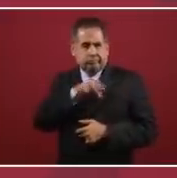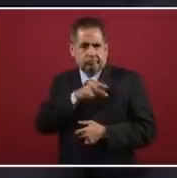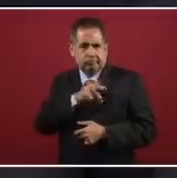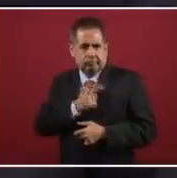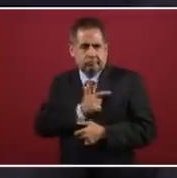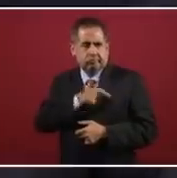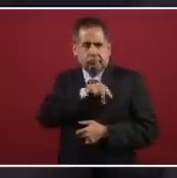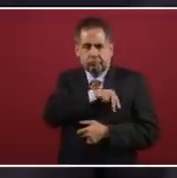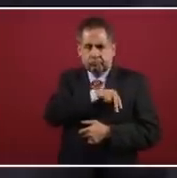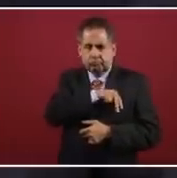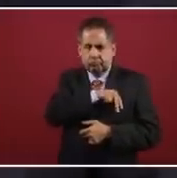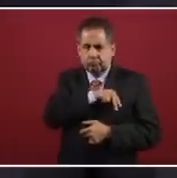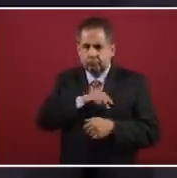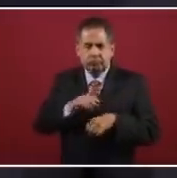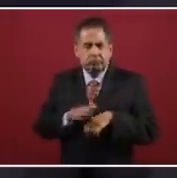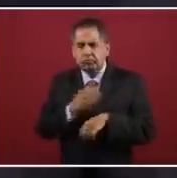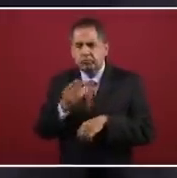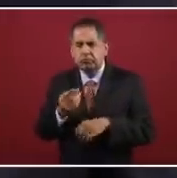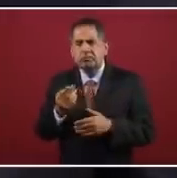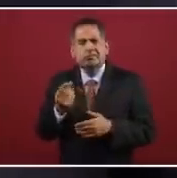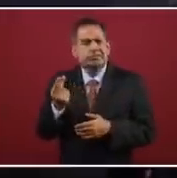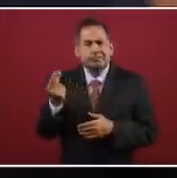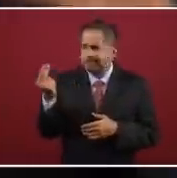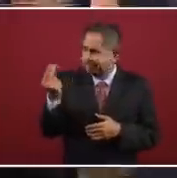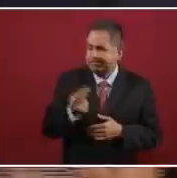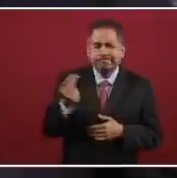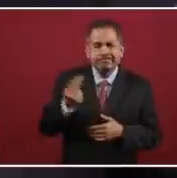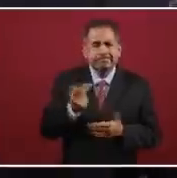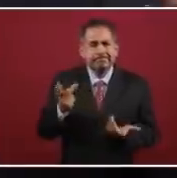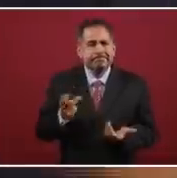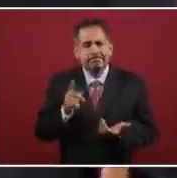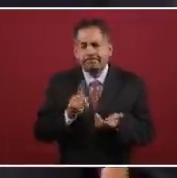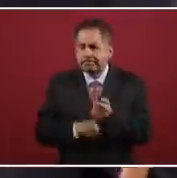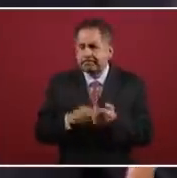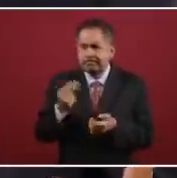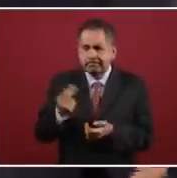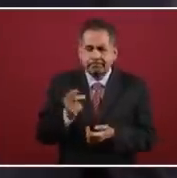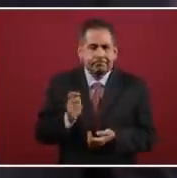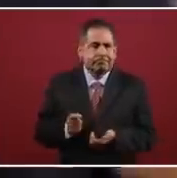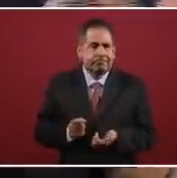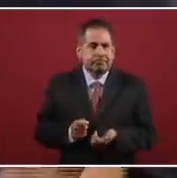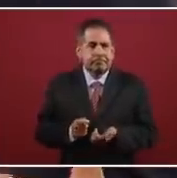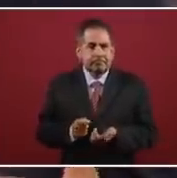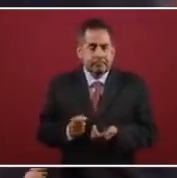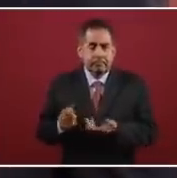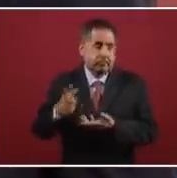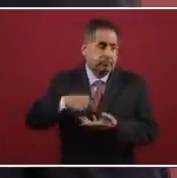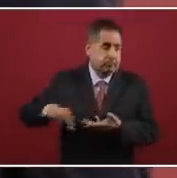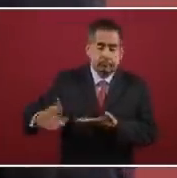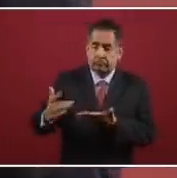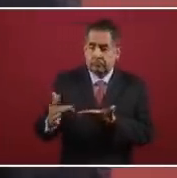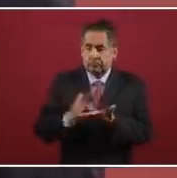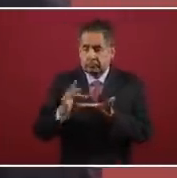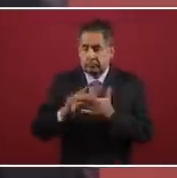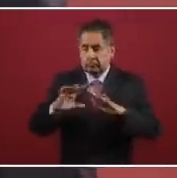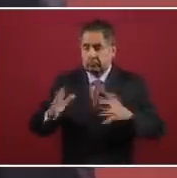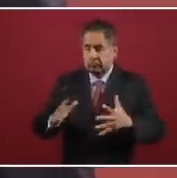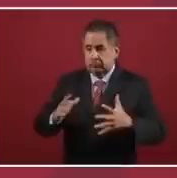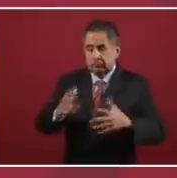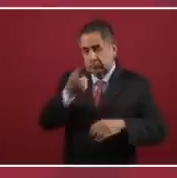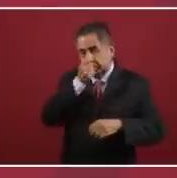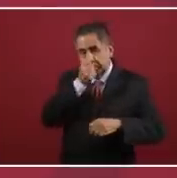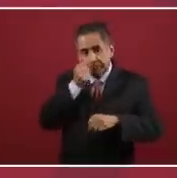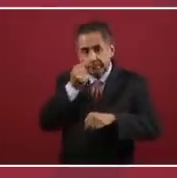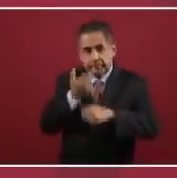porque se necesitaba tener el apoyo de la Secretaría